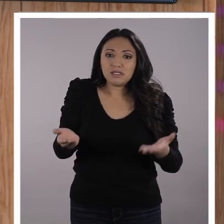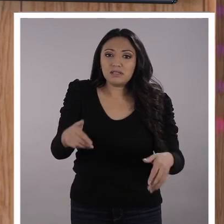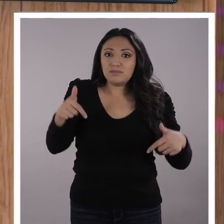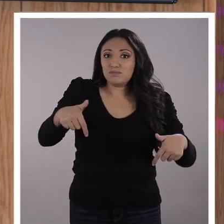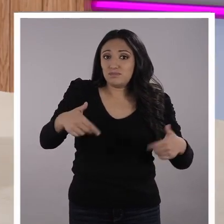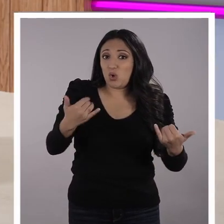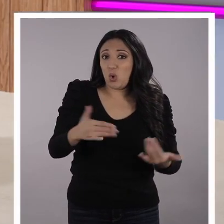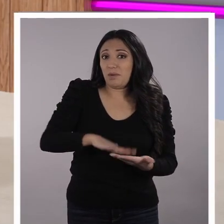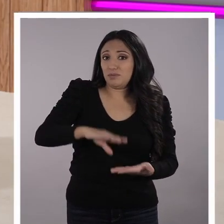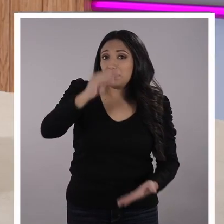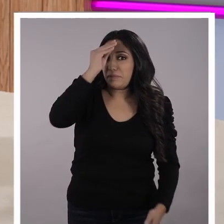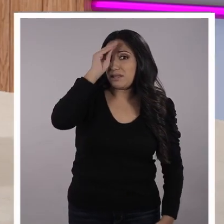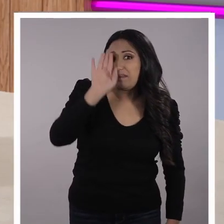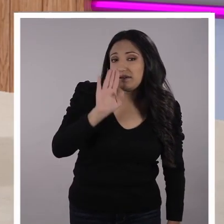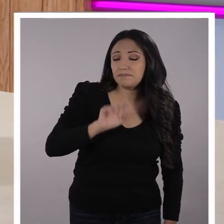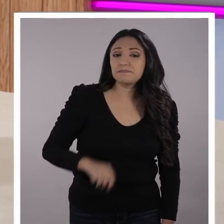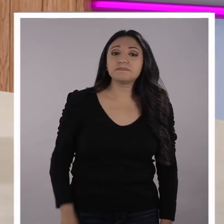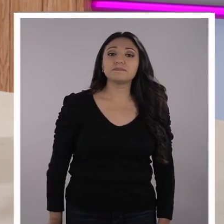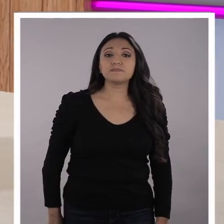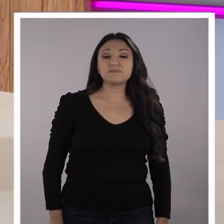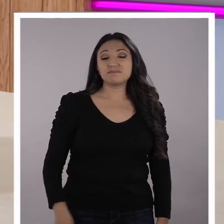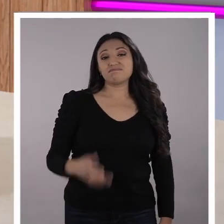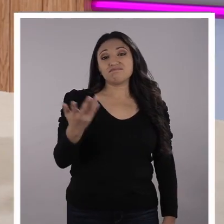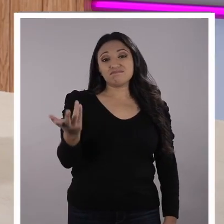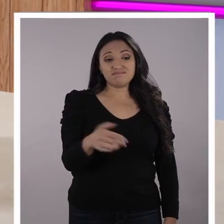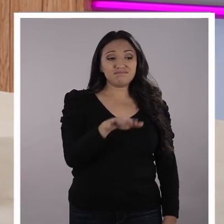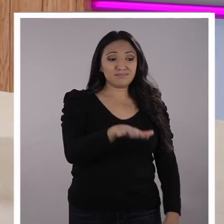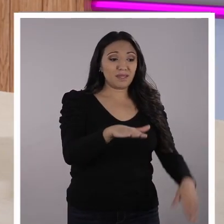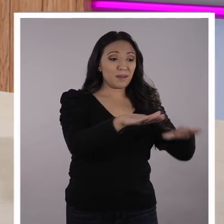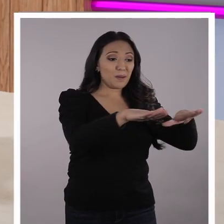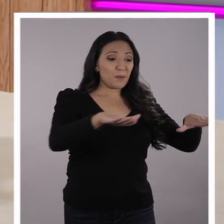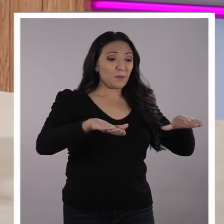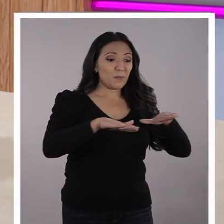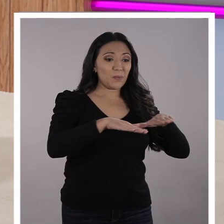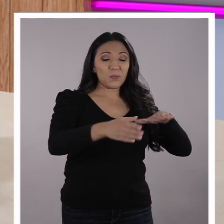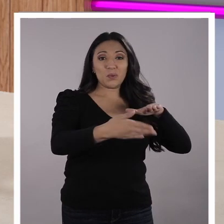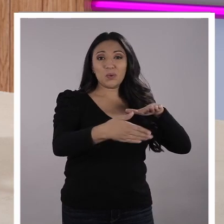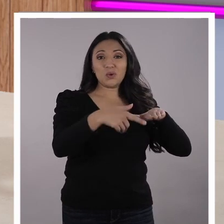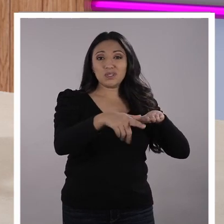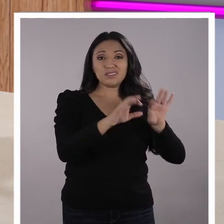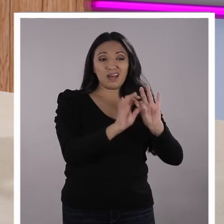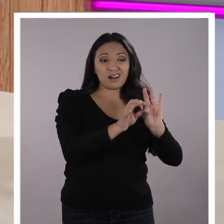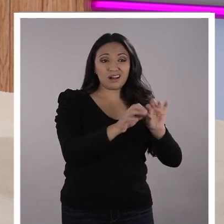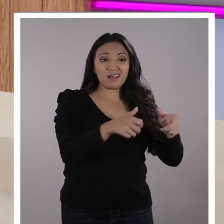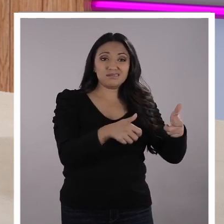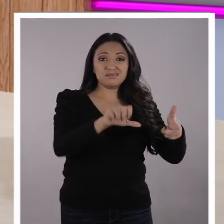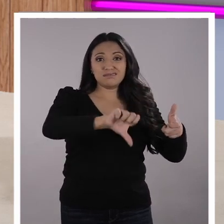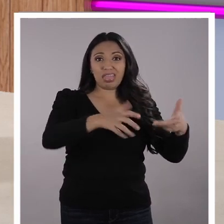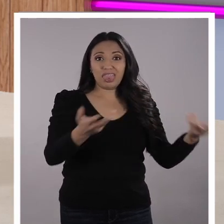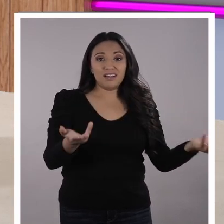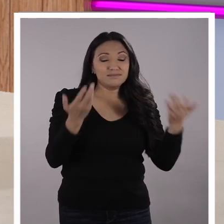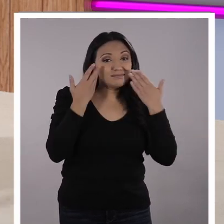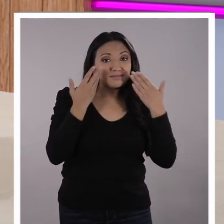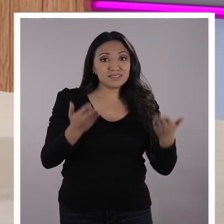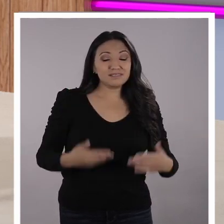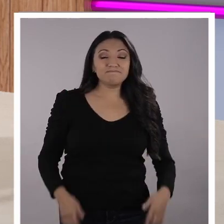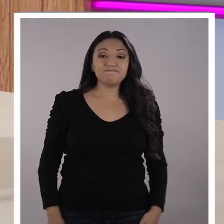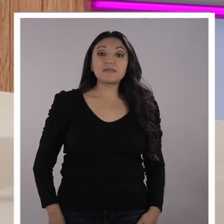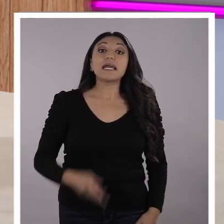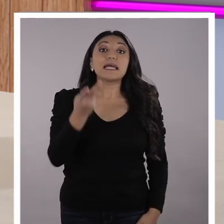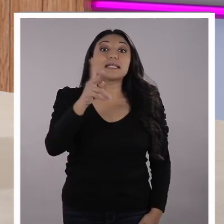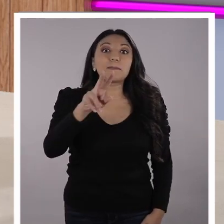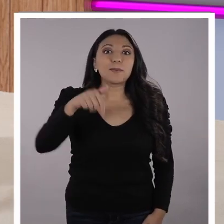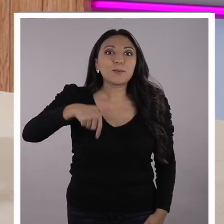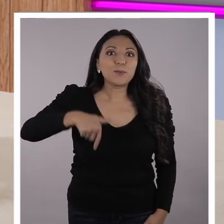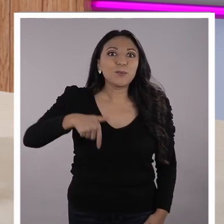propias casas. Veamos qué es lo que pasa. Veamos si es que la baldosa de la cocina se logra solventar. Y también tengo